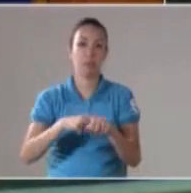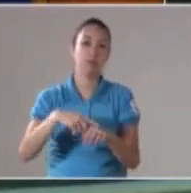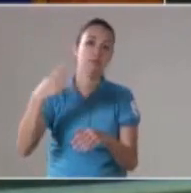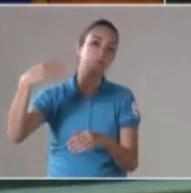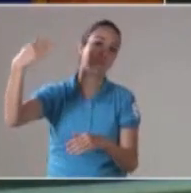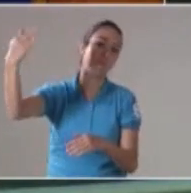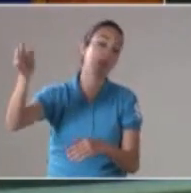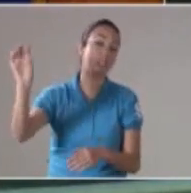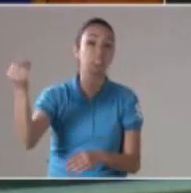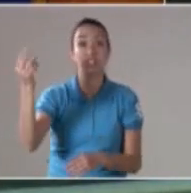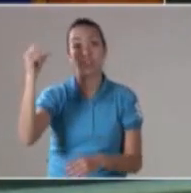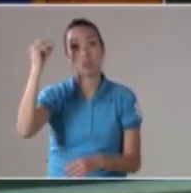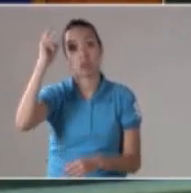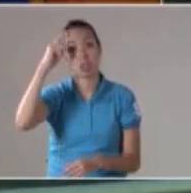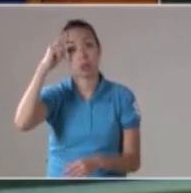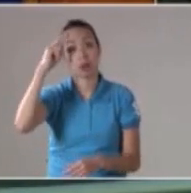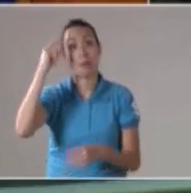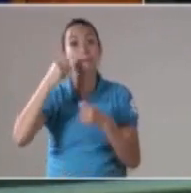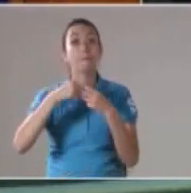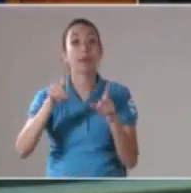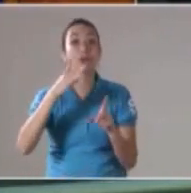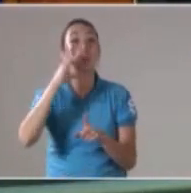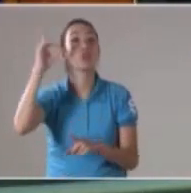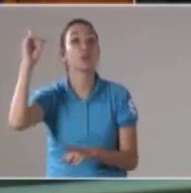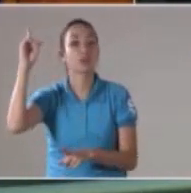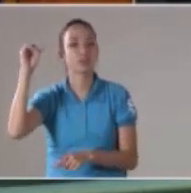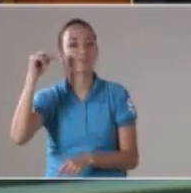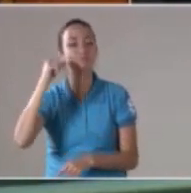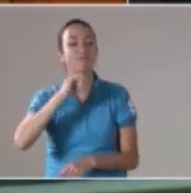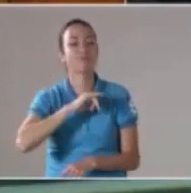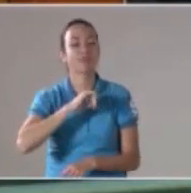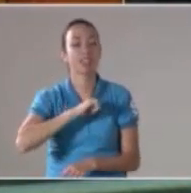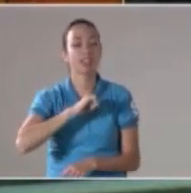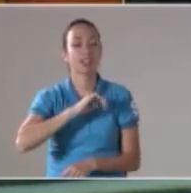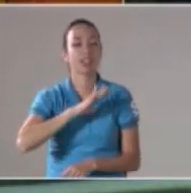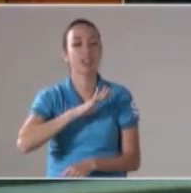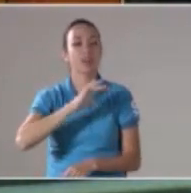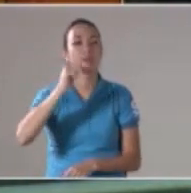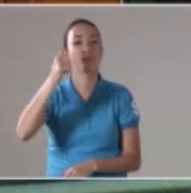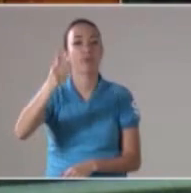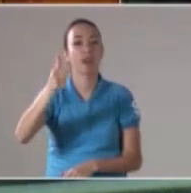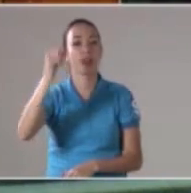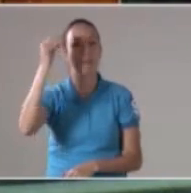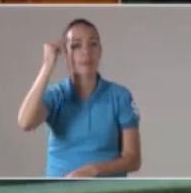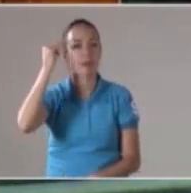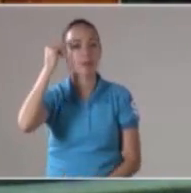se acuerdan. Pero Dios tiene buena memoria.